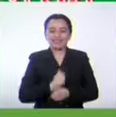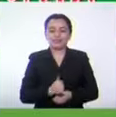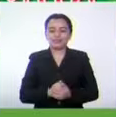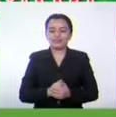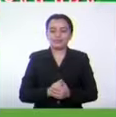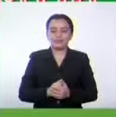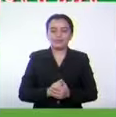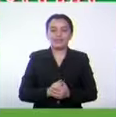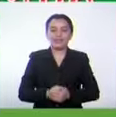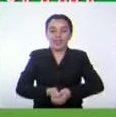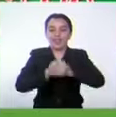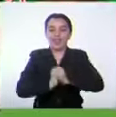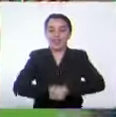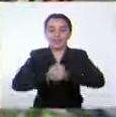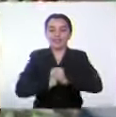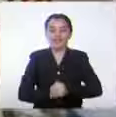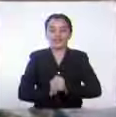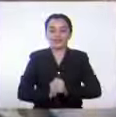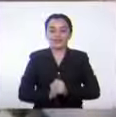Caballo.